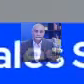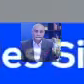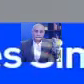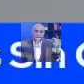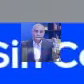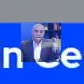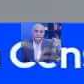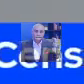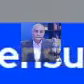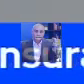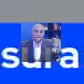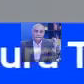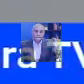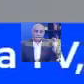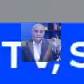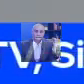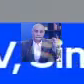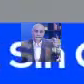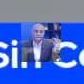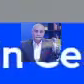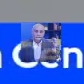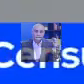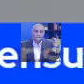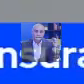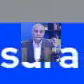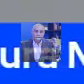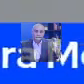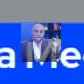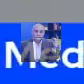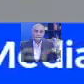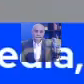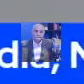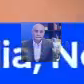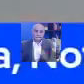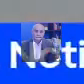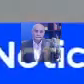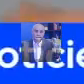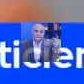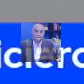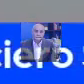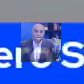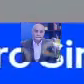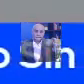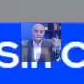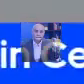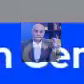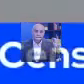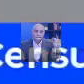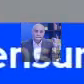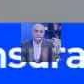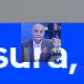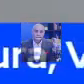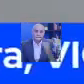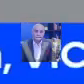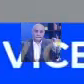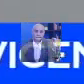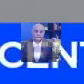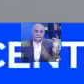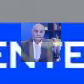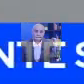periodistas como Carlos Marín, pues aplaudieron. Ahora está